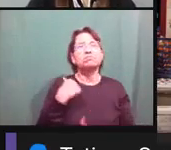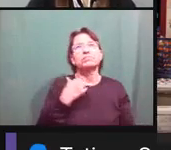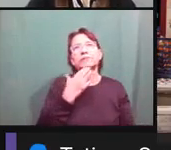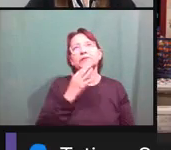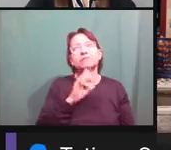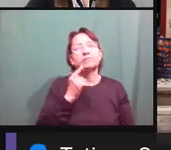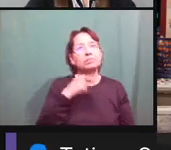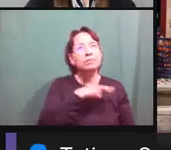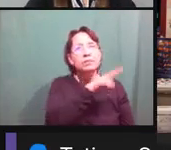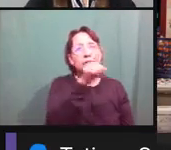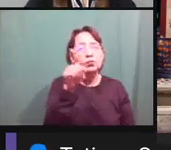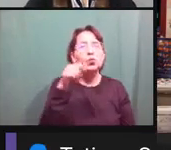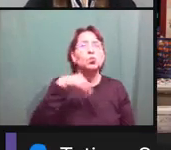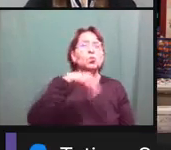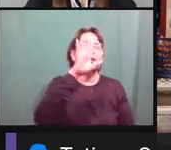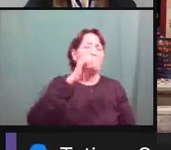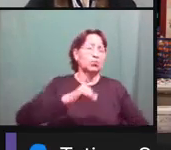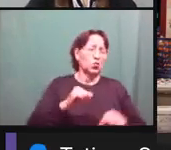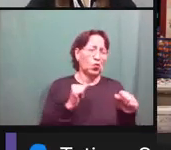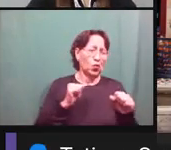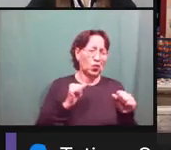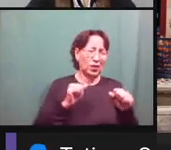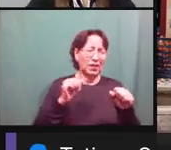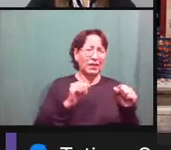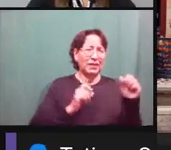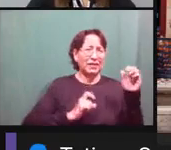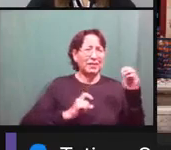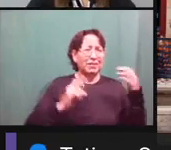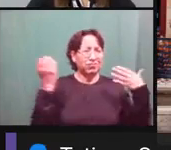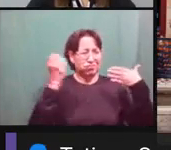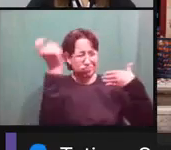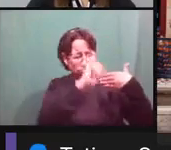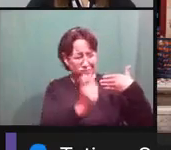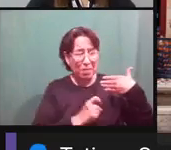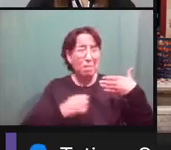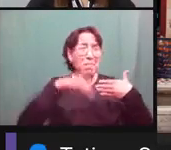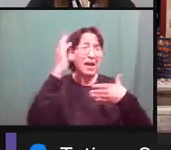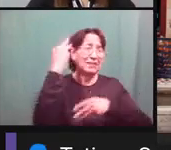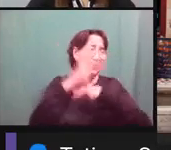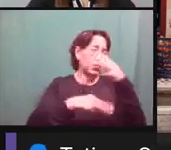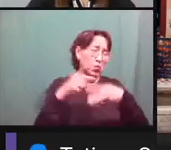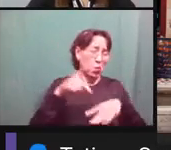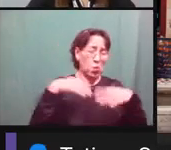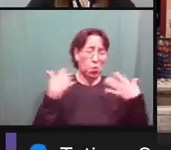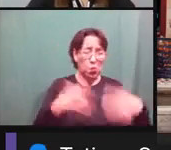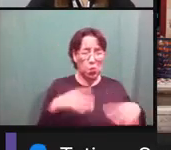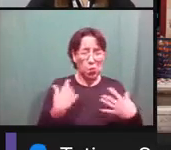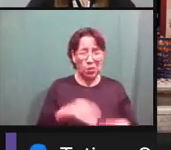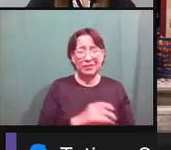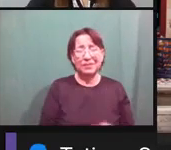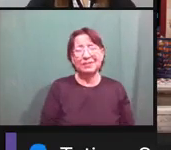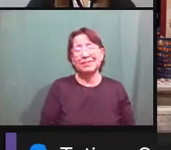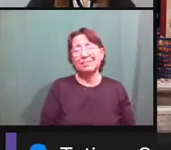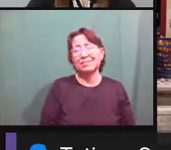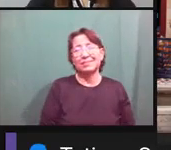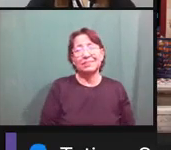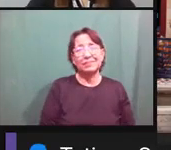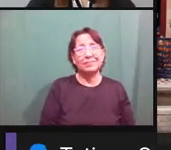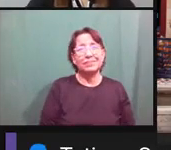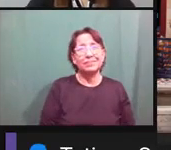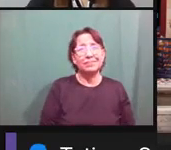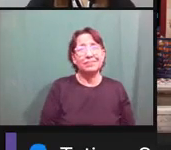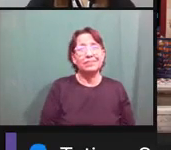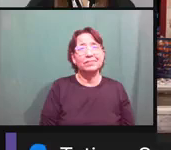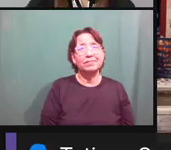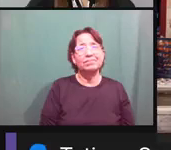las ciudades más grafiteadas del mundo, ¿cierto? Donde pues este paisaje pronto del que hablas se ve